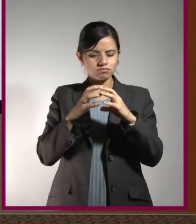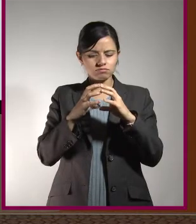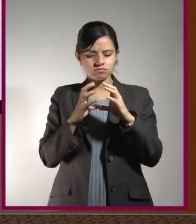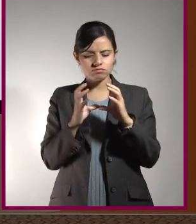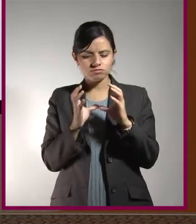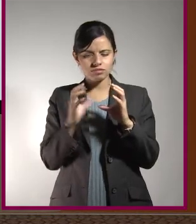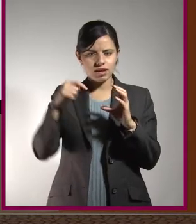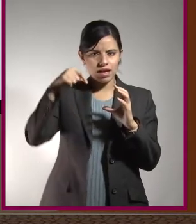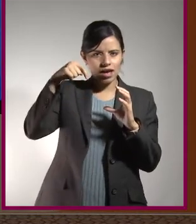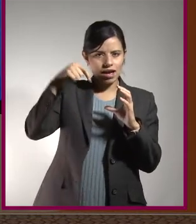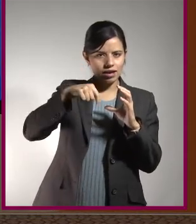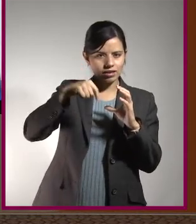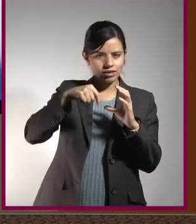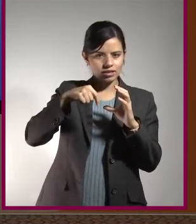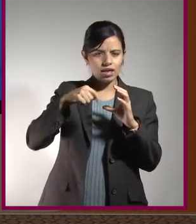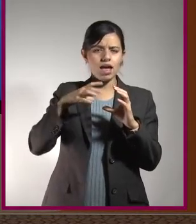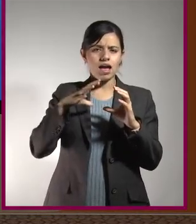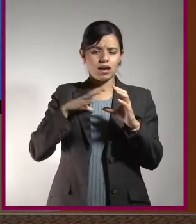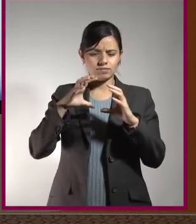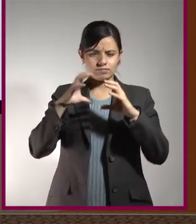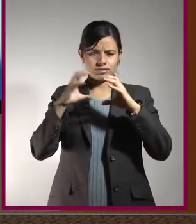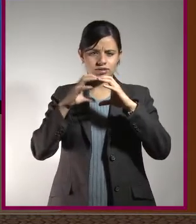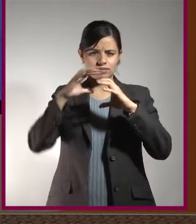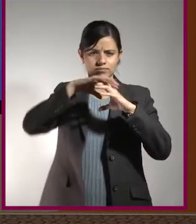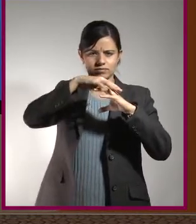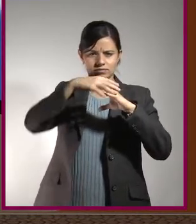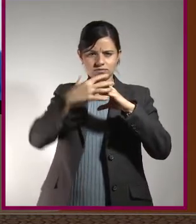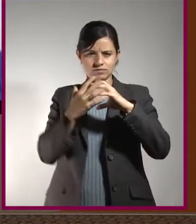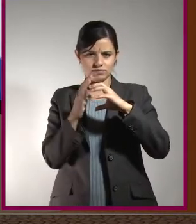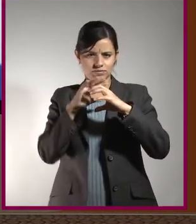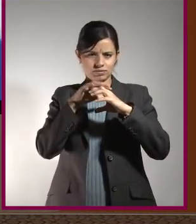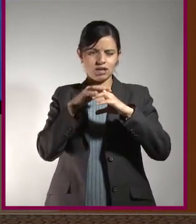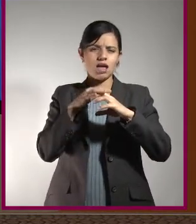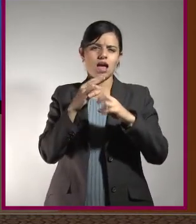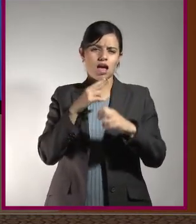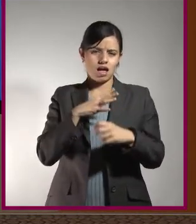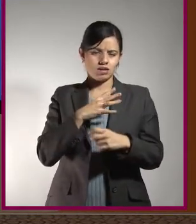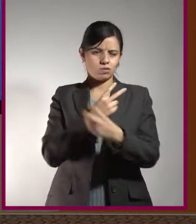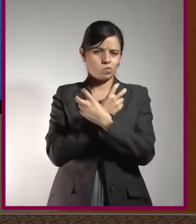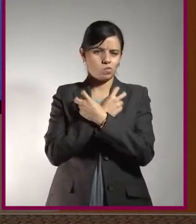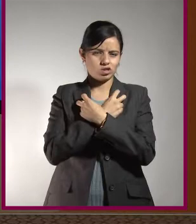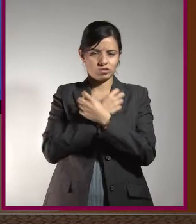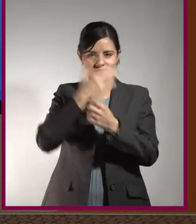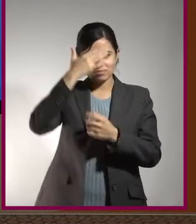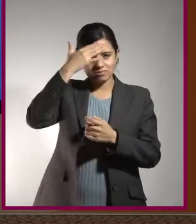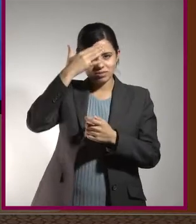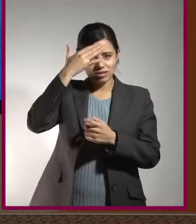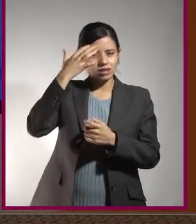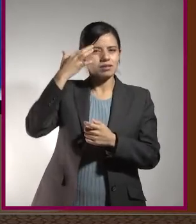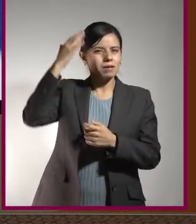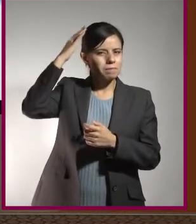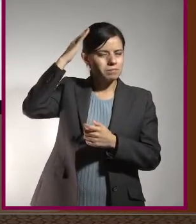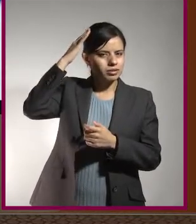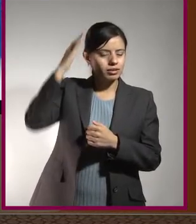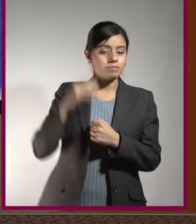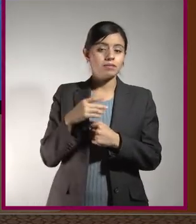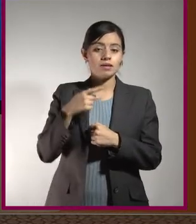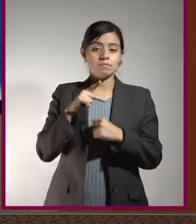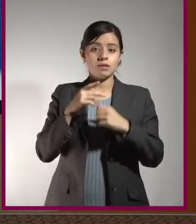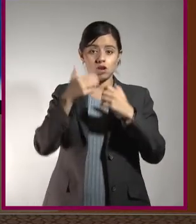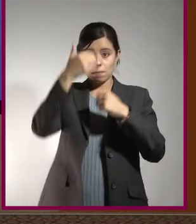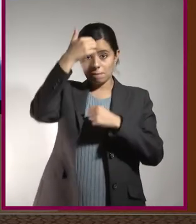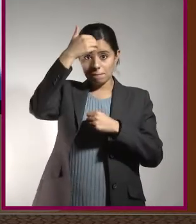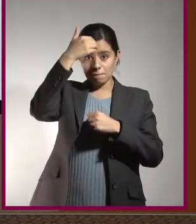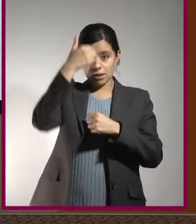hemisferios cerebrales tienen una parte externa que da más hacia, digamos, hacia los huesos, ¿no? El hueso frontal y el hueso parietal, pero en la parte